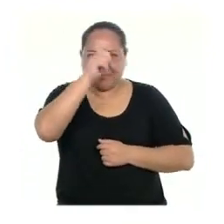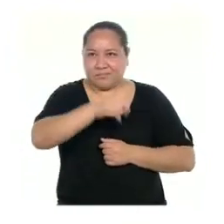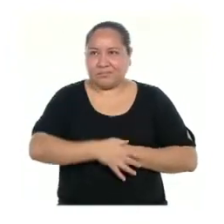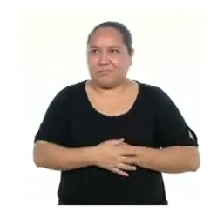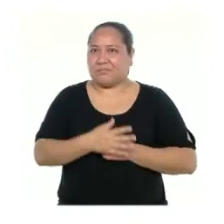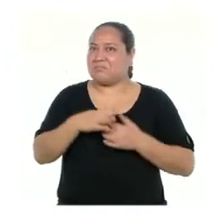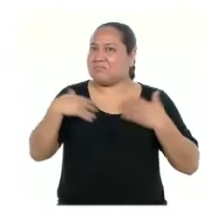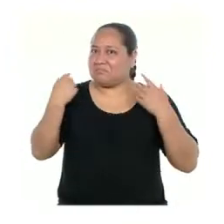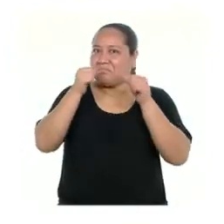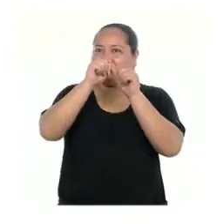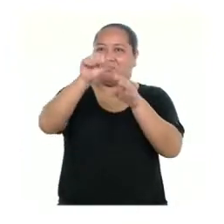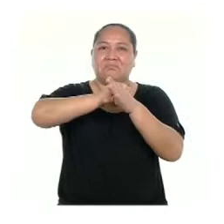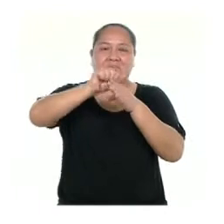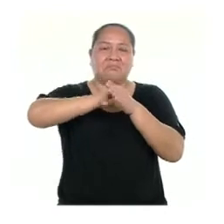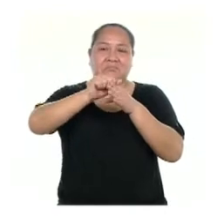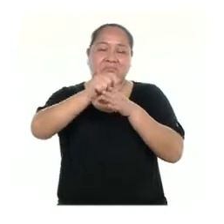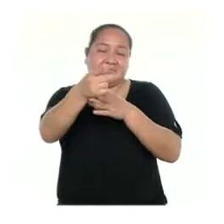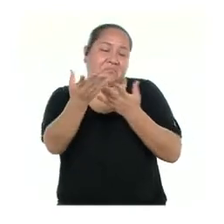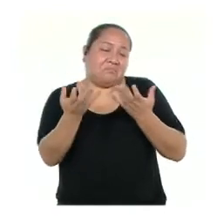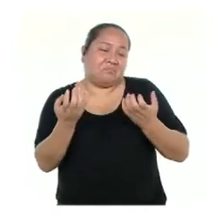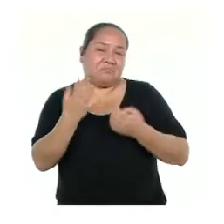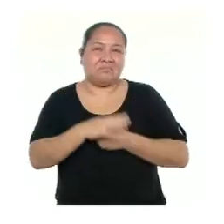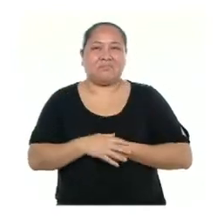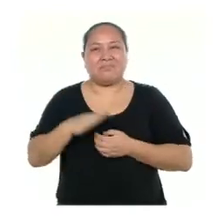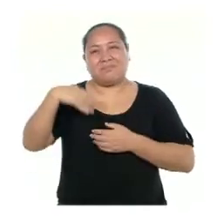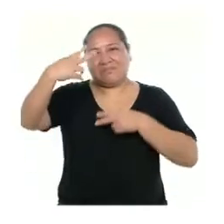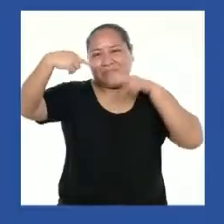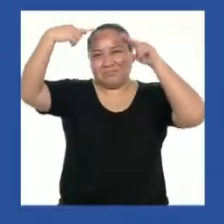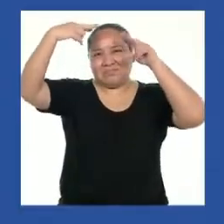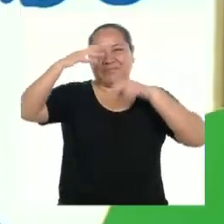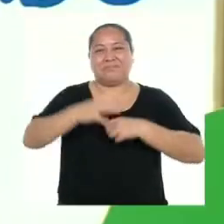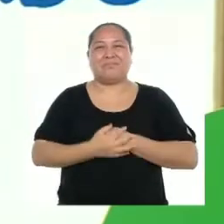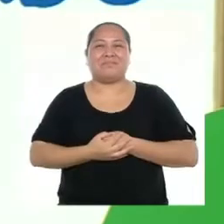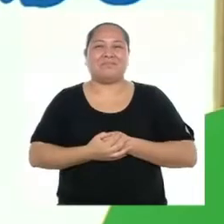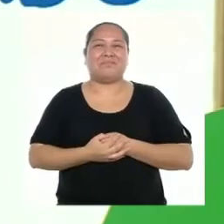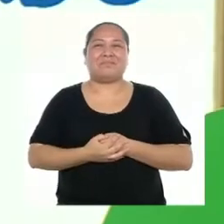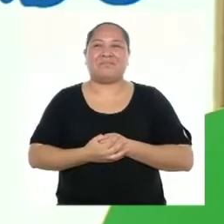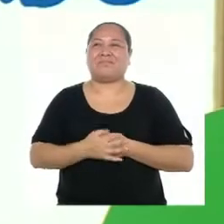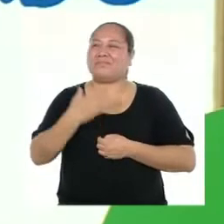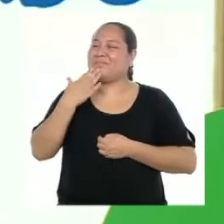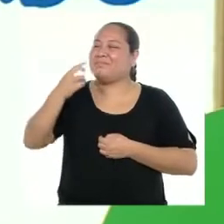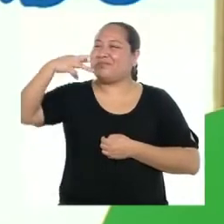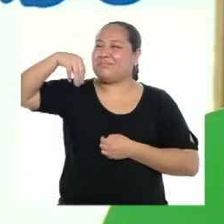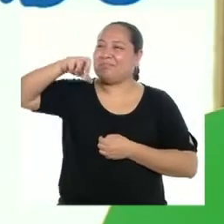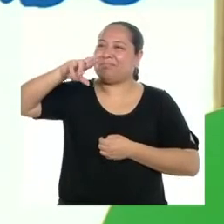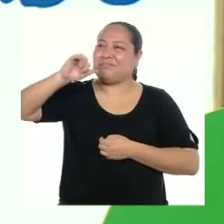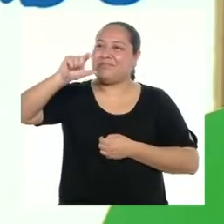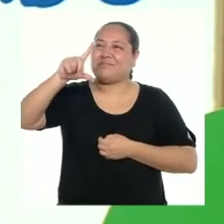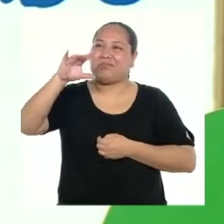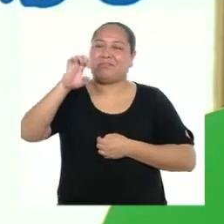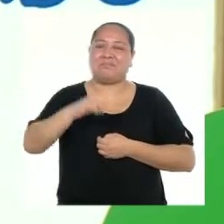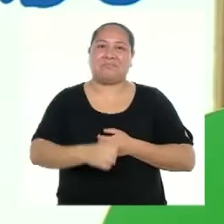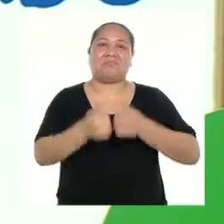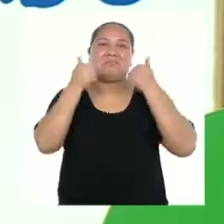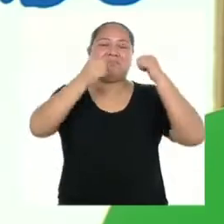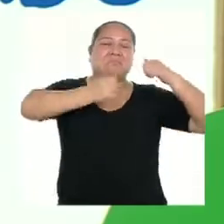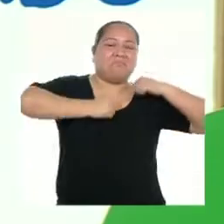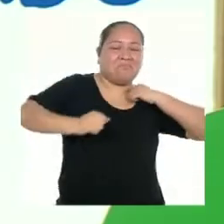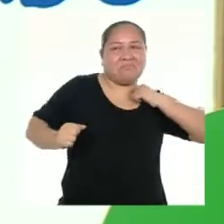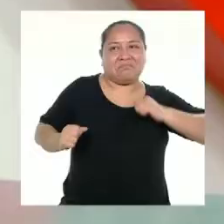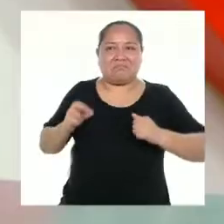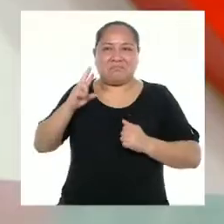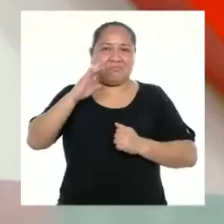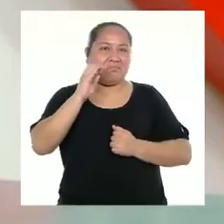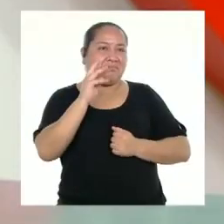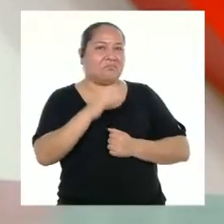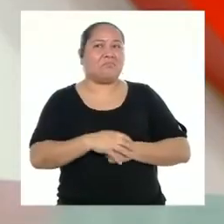Pueden seguir practicándolo cuantas veces quieran. Nos vemos la próxima. Muchas gracias, Mariale. Muy buena activación de cuerpo,